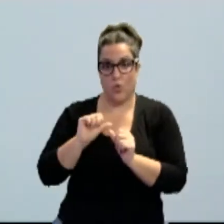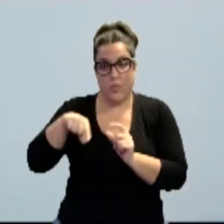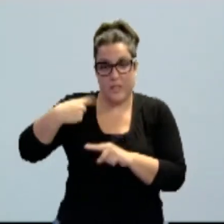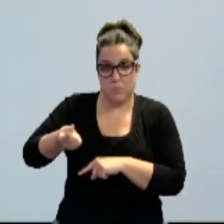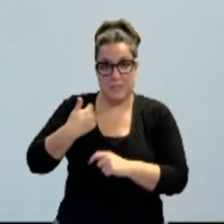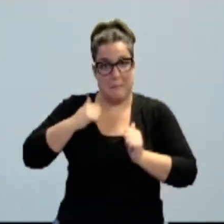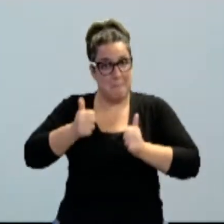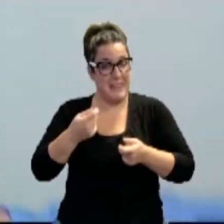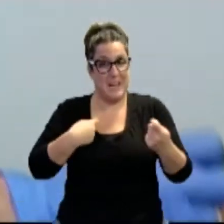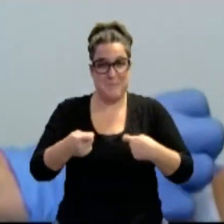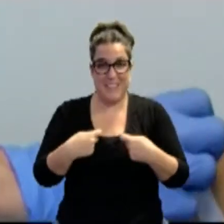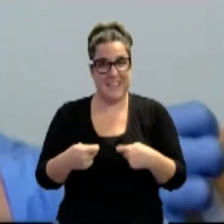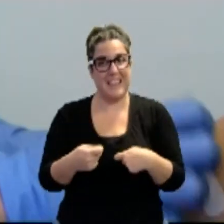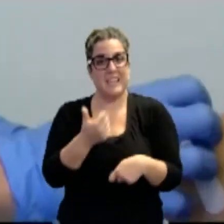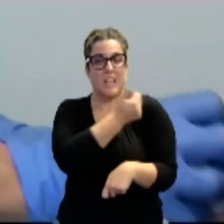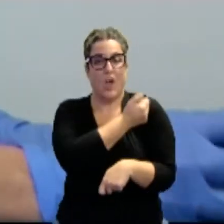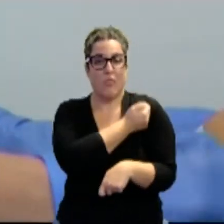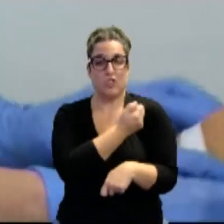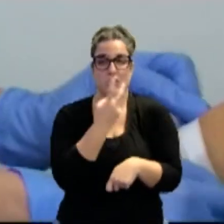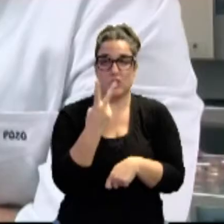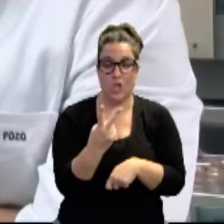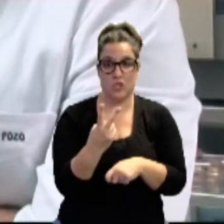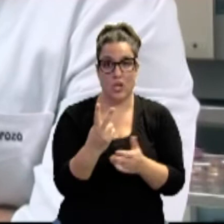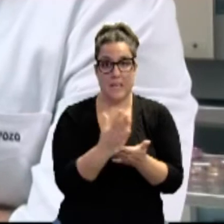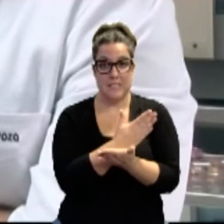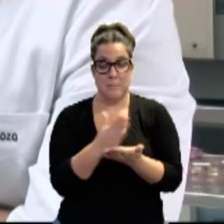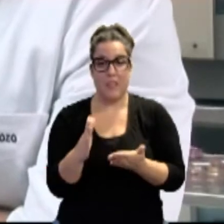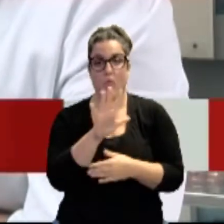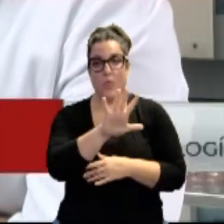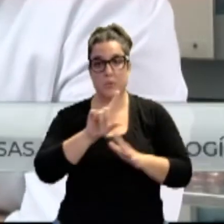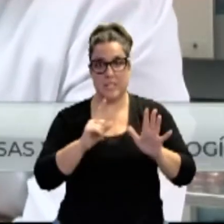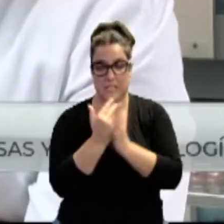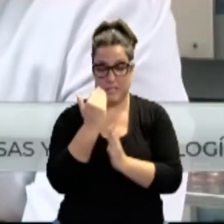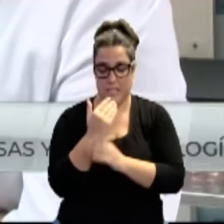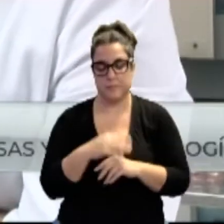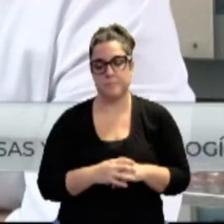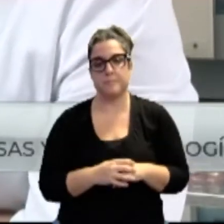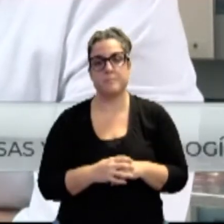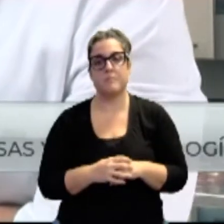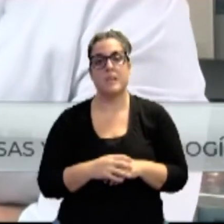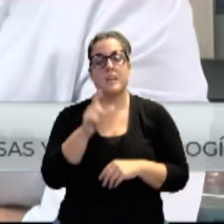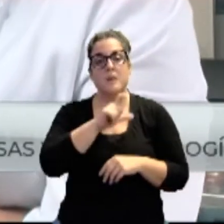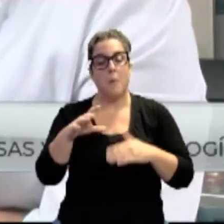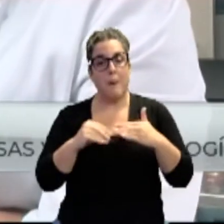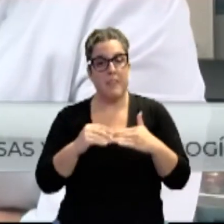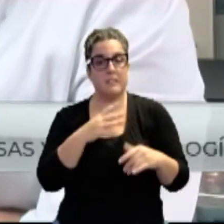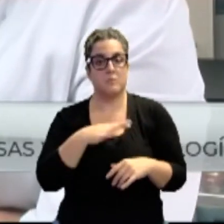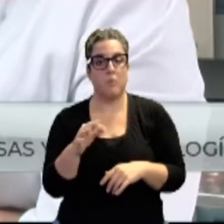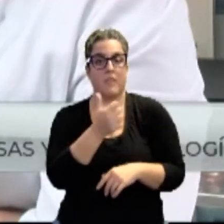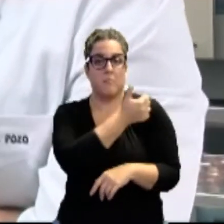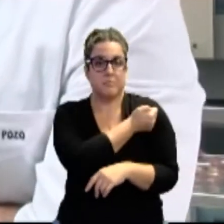dosis separadas por 56 días. Los pacientes pueden recibir o bien placebo o bien vacuna. Es una vacuna